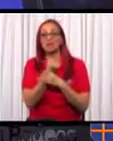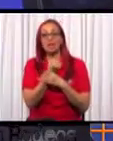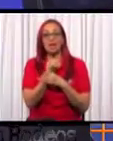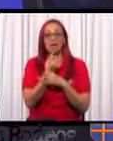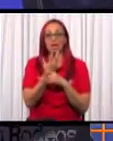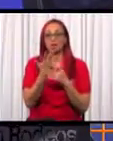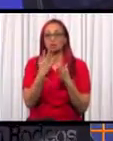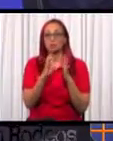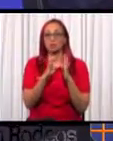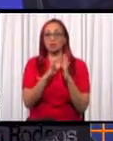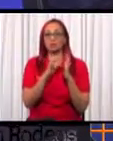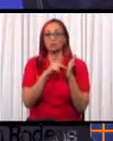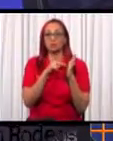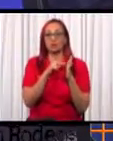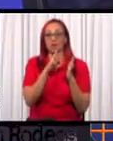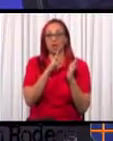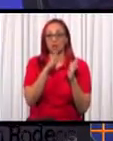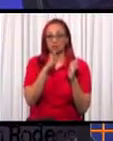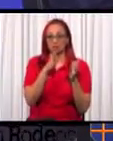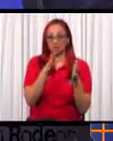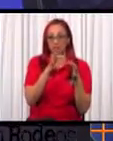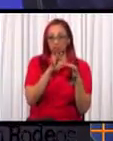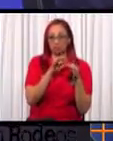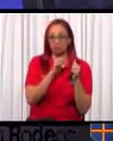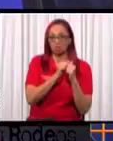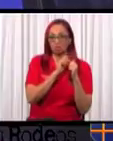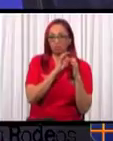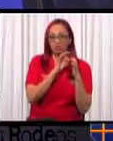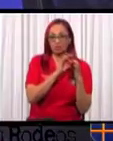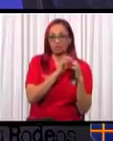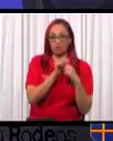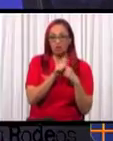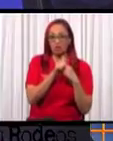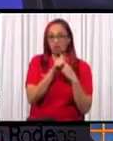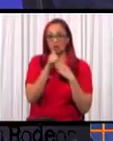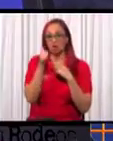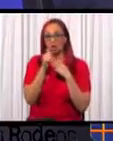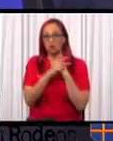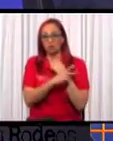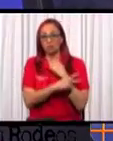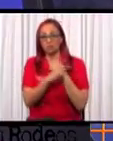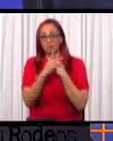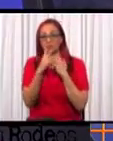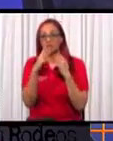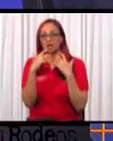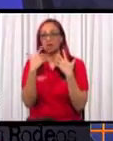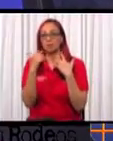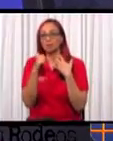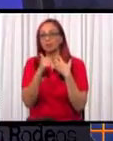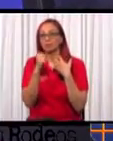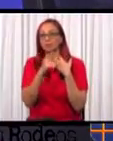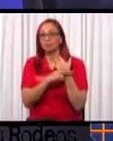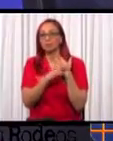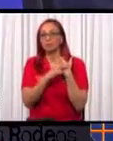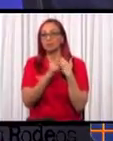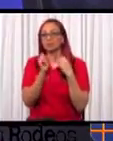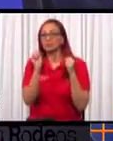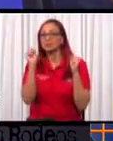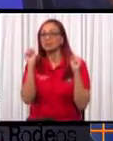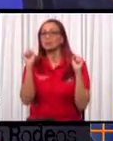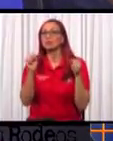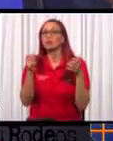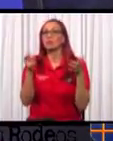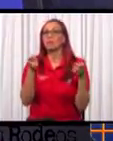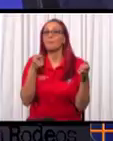que se pagan en Costa Rica con relación a otros países, y cómo en esos otros países se puede manejar.